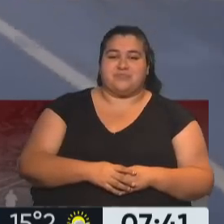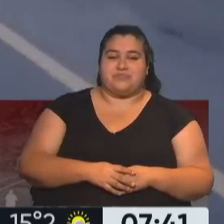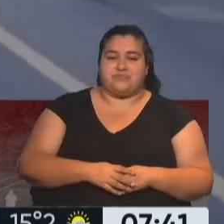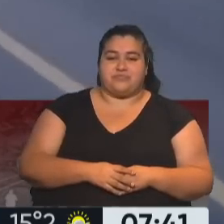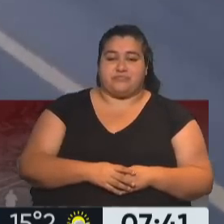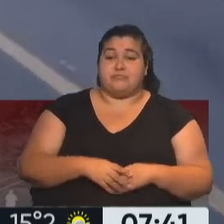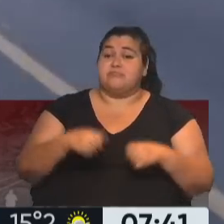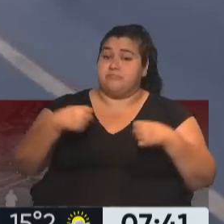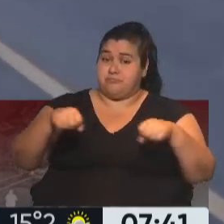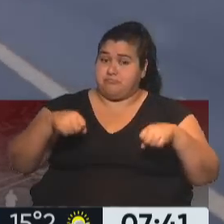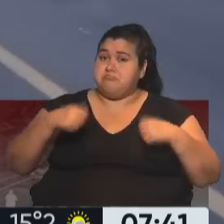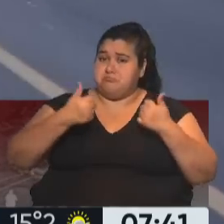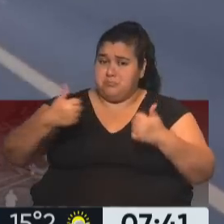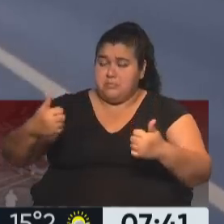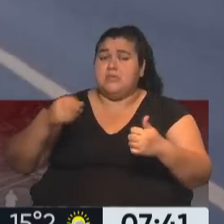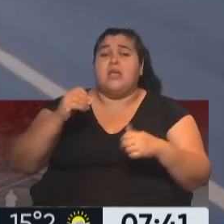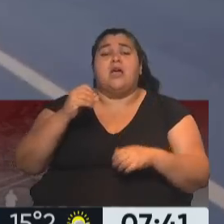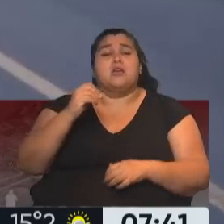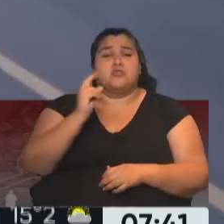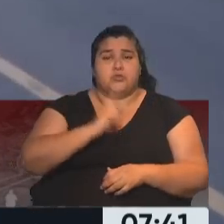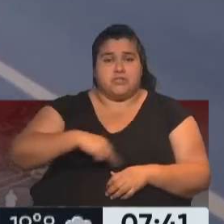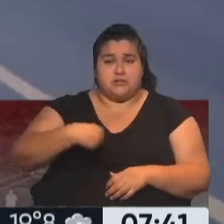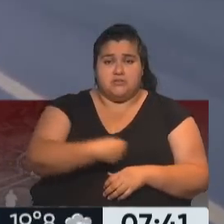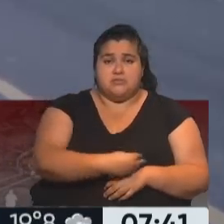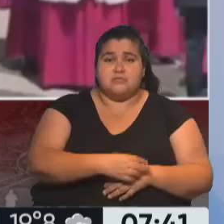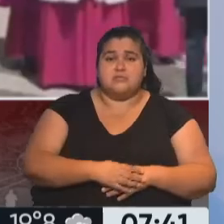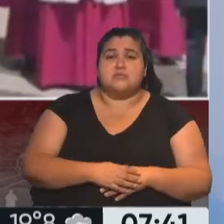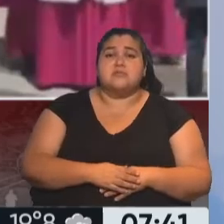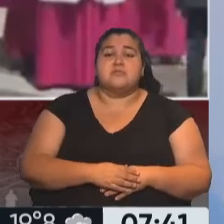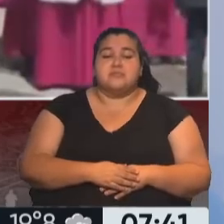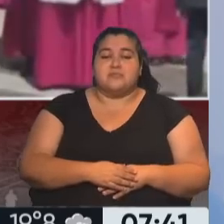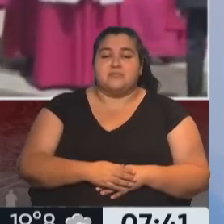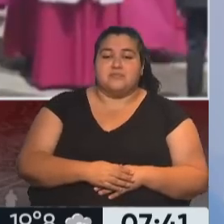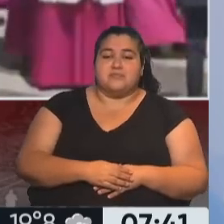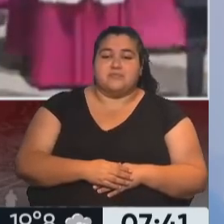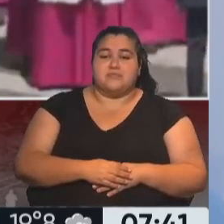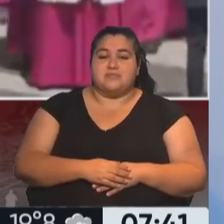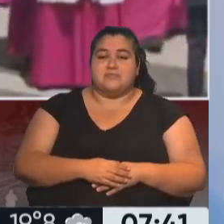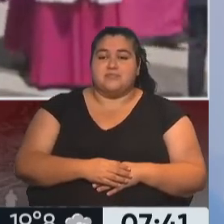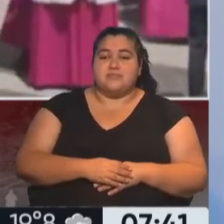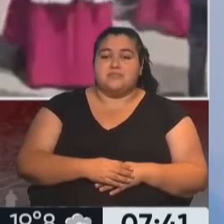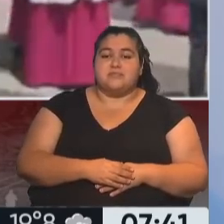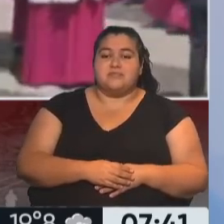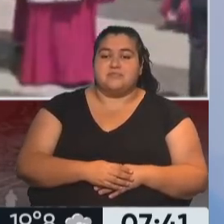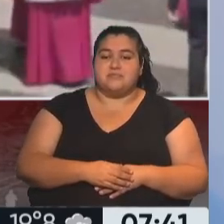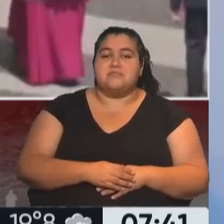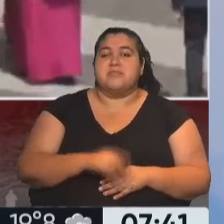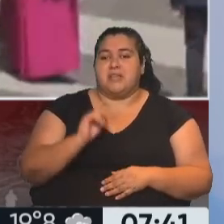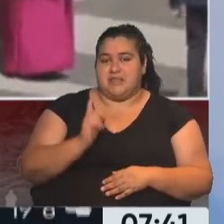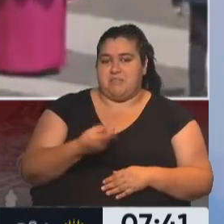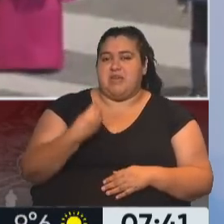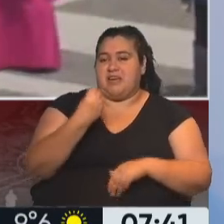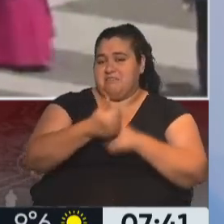Guardia Suiza que ya está en la... Raro ver la Guardia Suiza de Santa María la Mayor, ¿no? Claro, y además que esté descontracturada, que